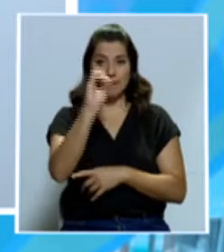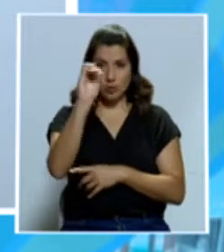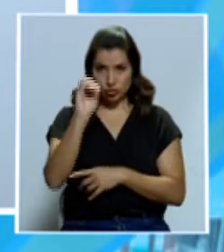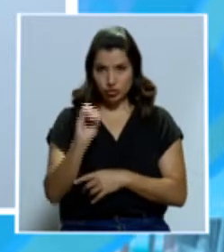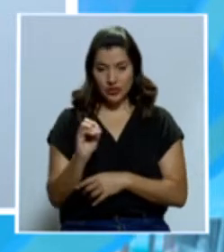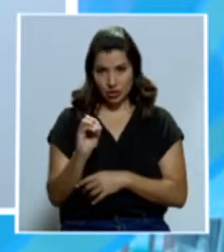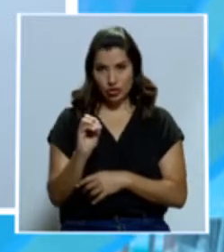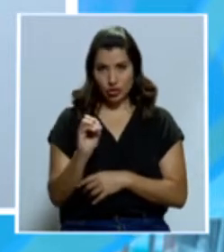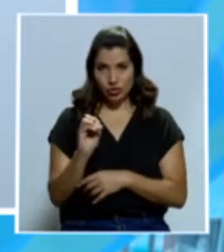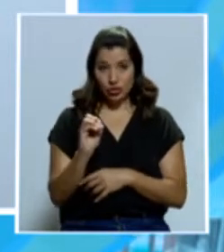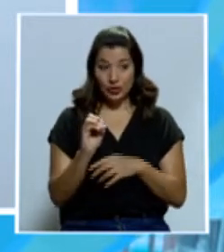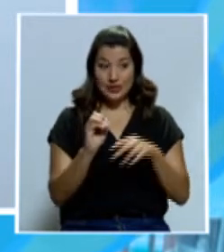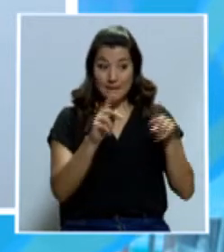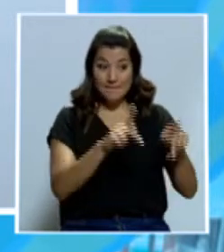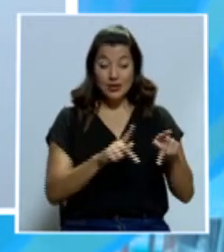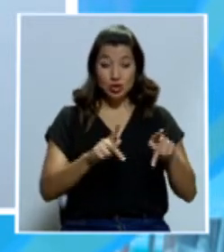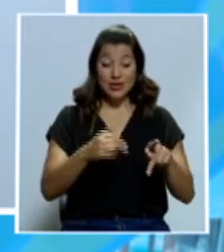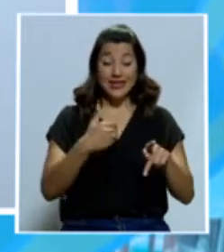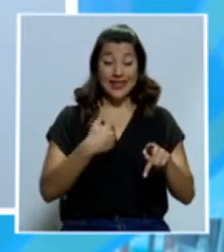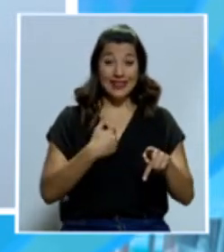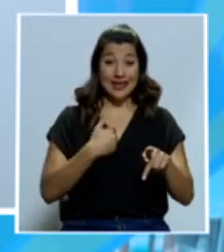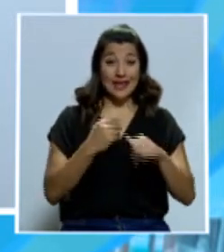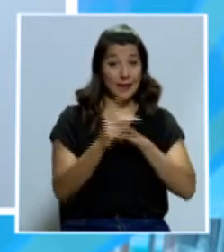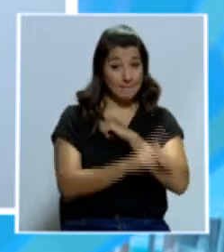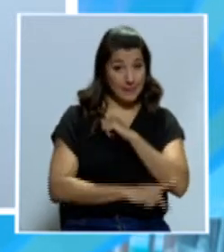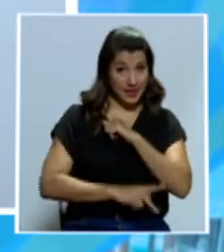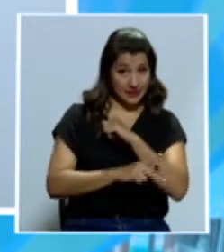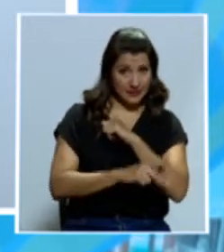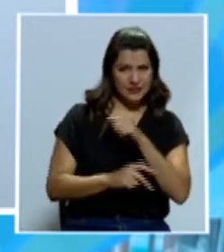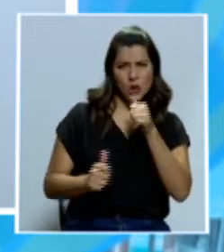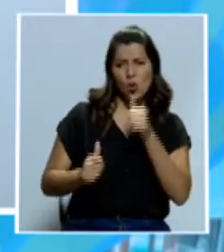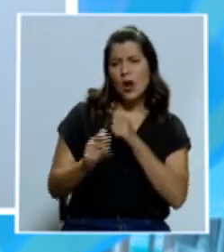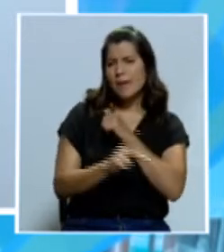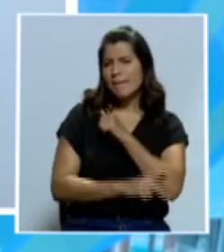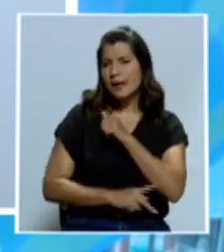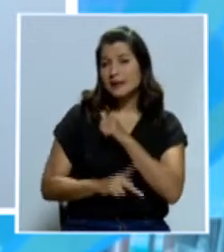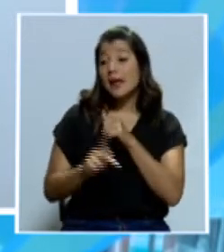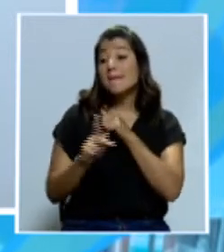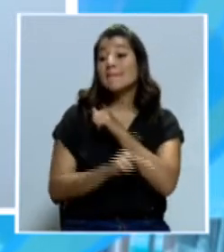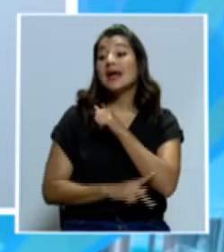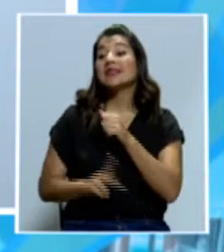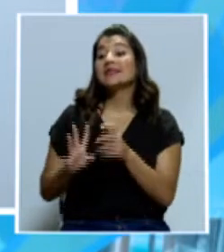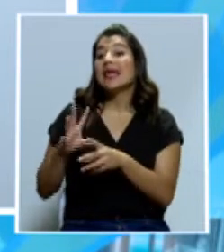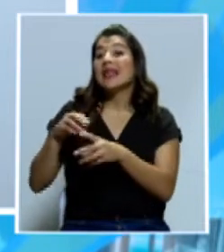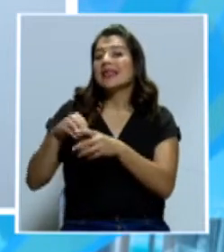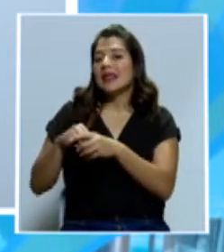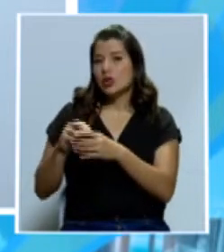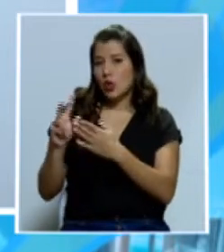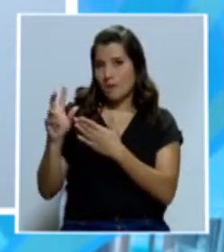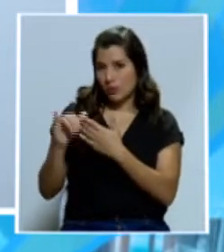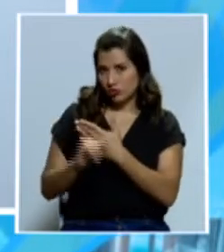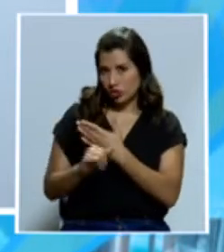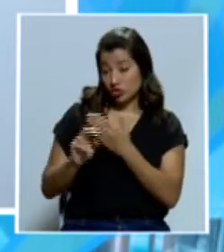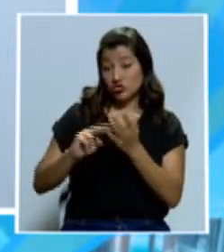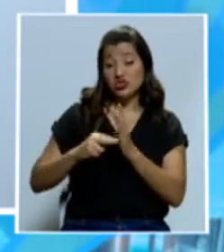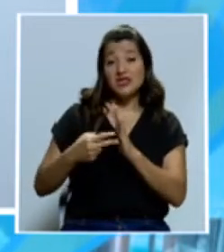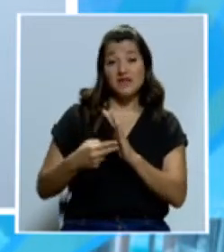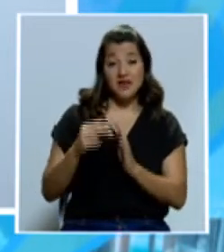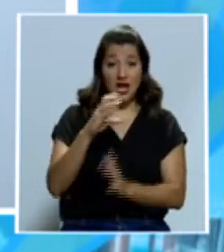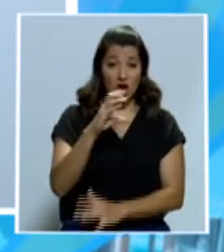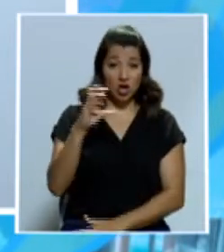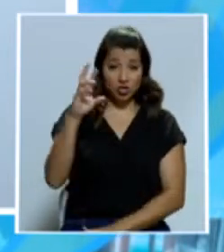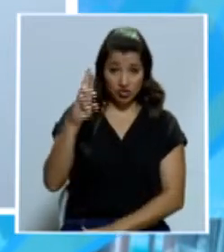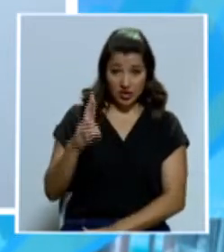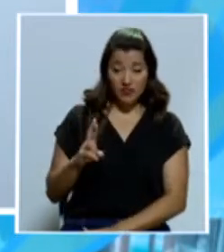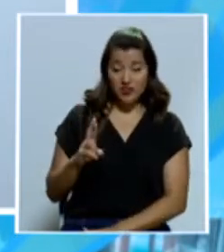que se unen a la iniciativa. Y Costa Rica está dentro de esa iniciativa. Eso quiere decir que tendríamos dosis de vacunas para 1 millón